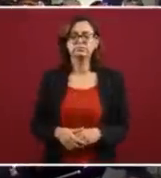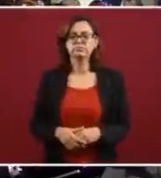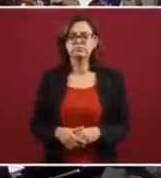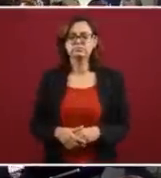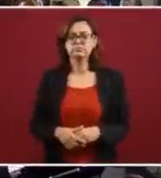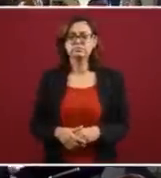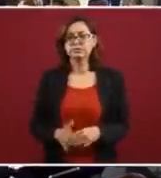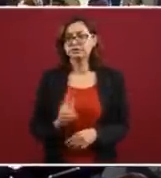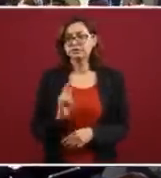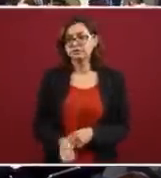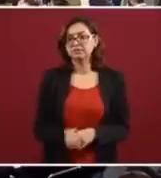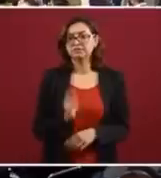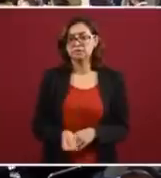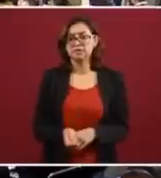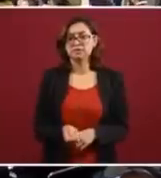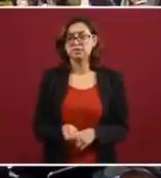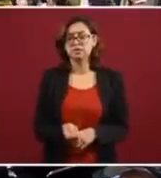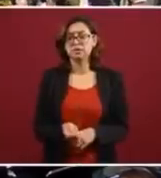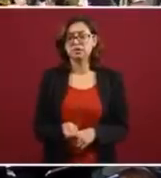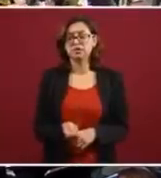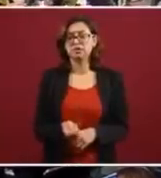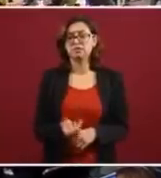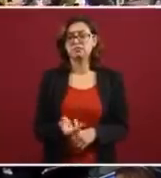Esto es